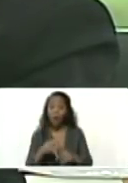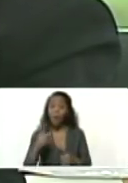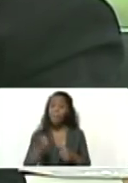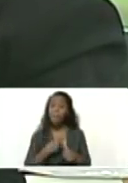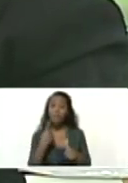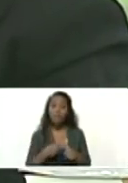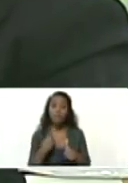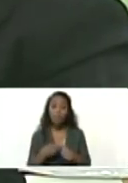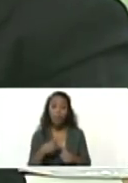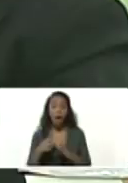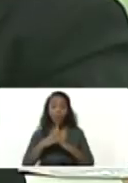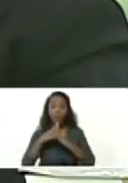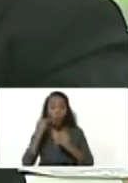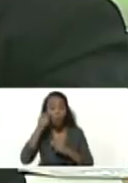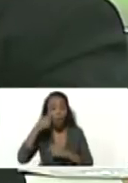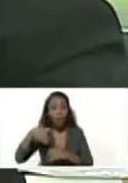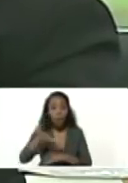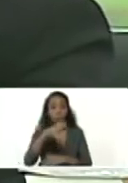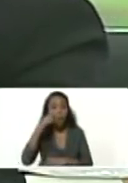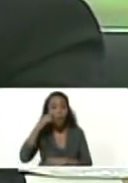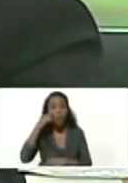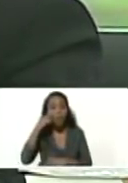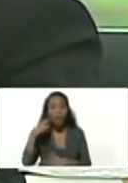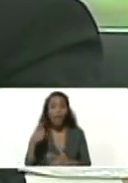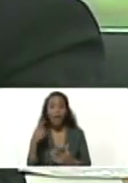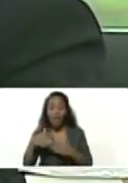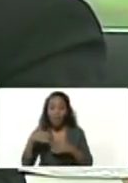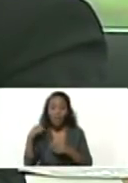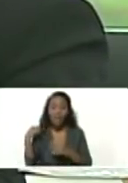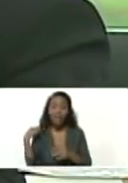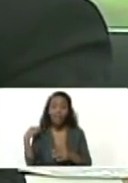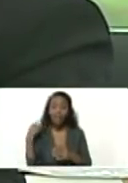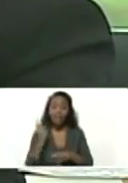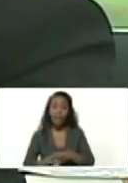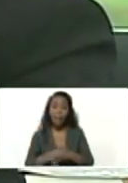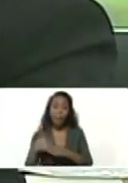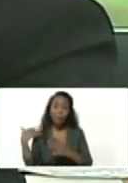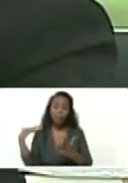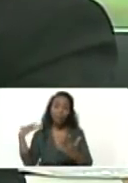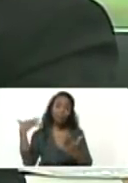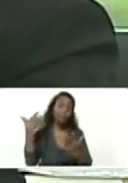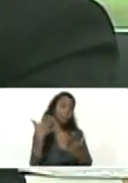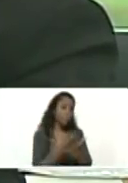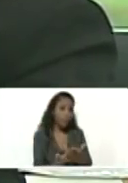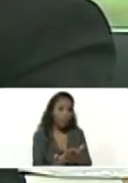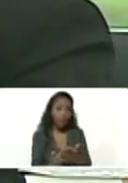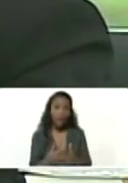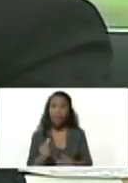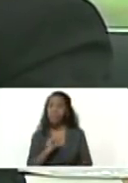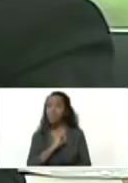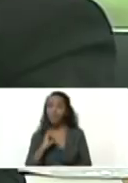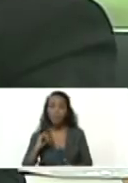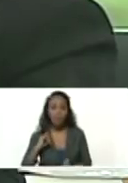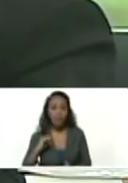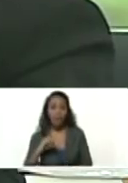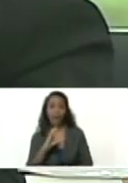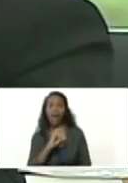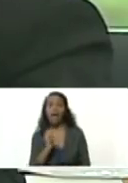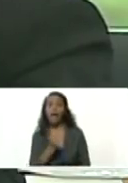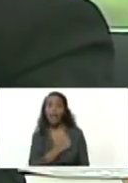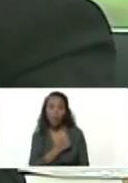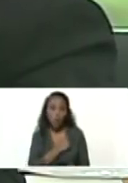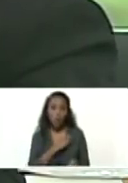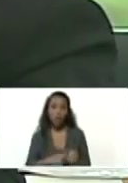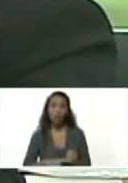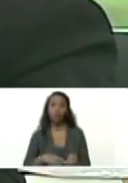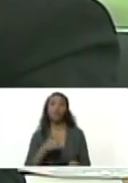toda la humanidad a través de todos los tiempos. Independientemente de que seamos católicos, evangélicos y otras